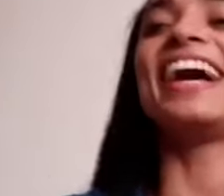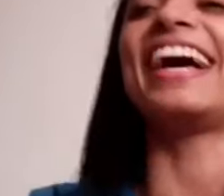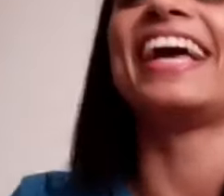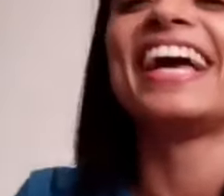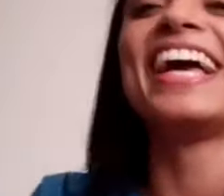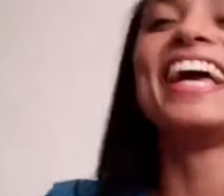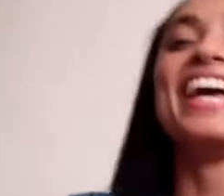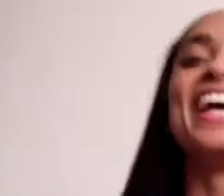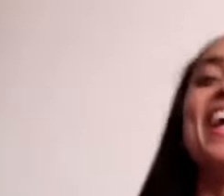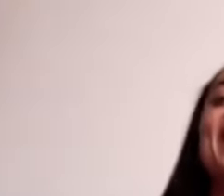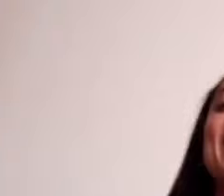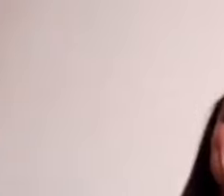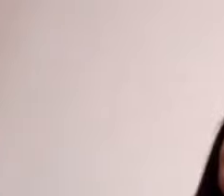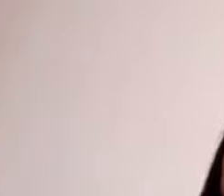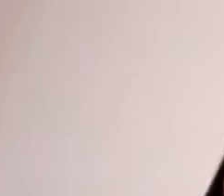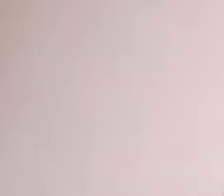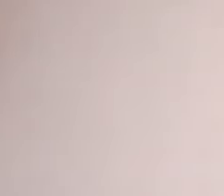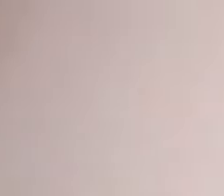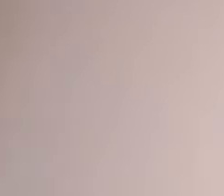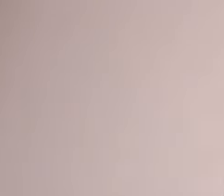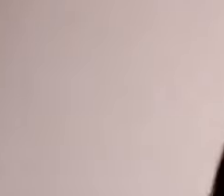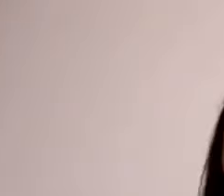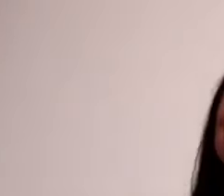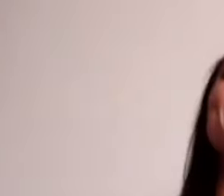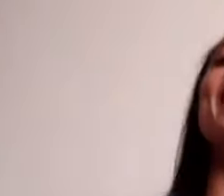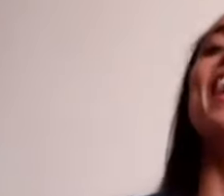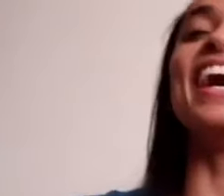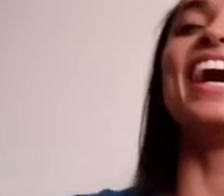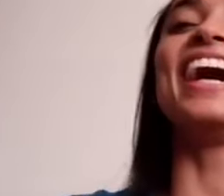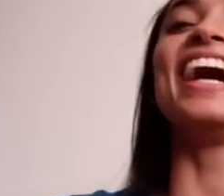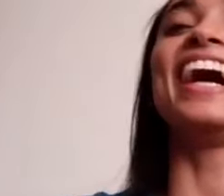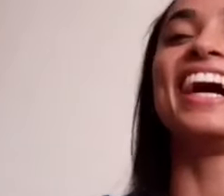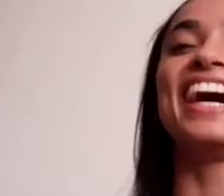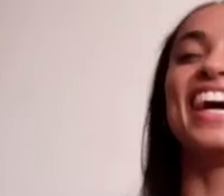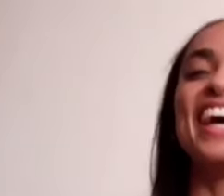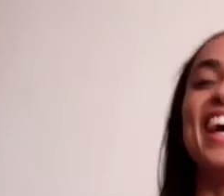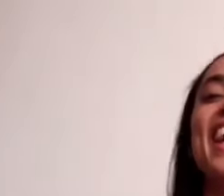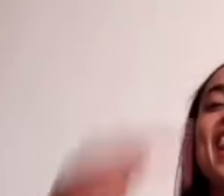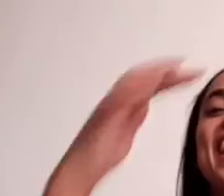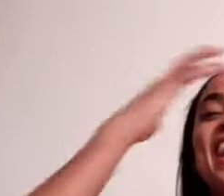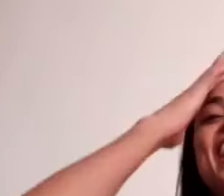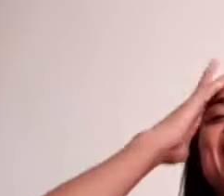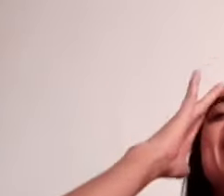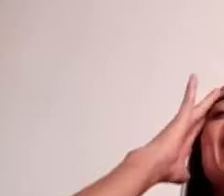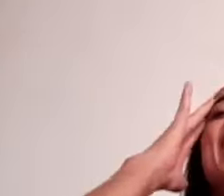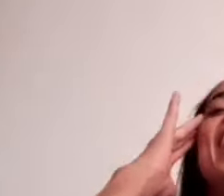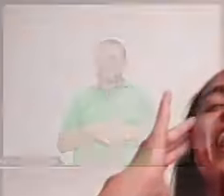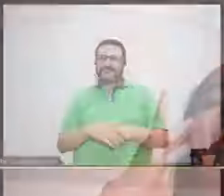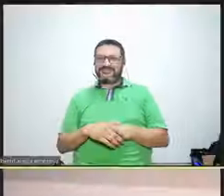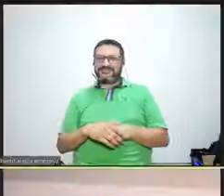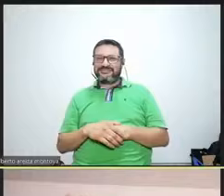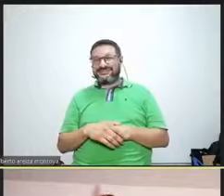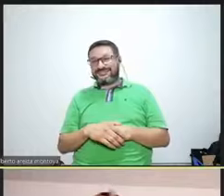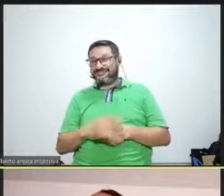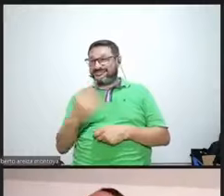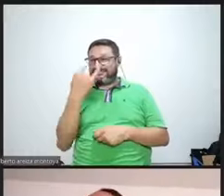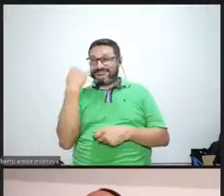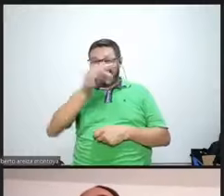Llegó. Lo busco. Diga la verdad, estaba quebrando. Lo busco por interés. Interés, ¿cuánto vale eso?